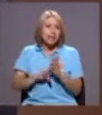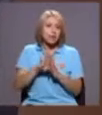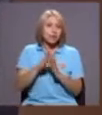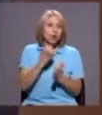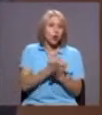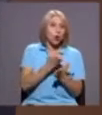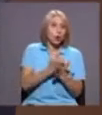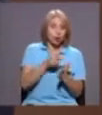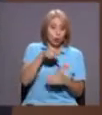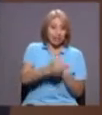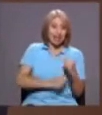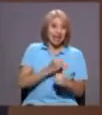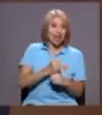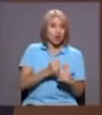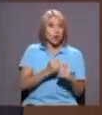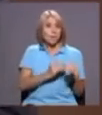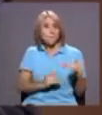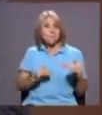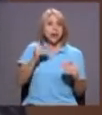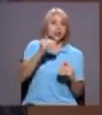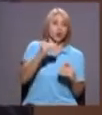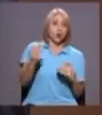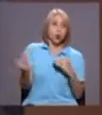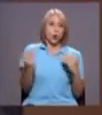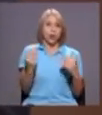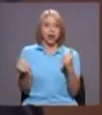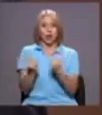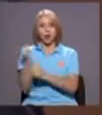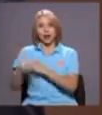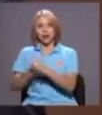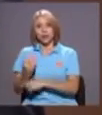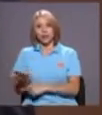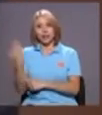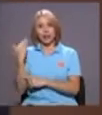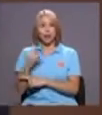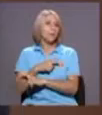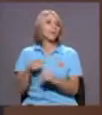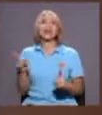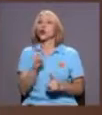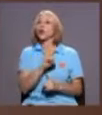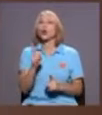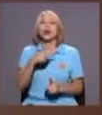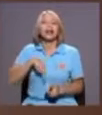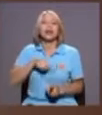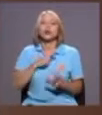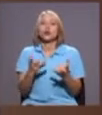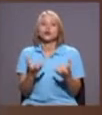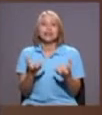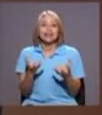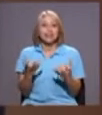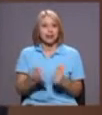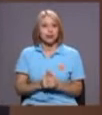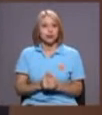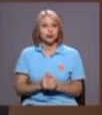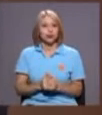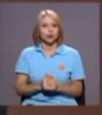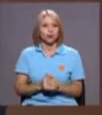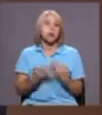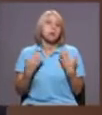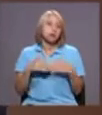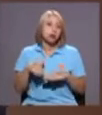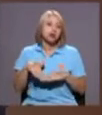este año que el del año anterior, pero obviamente no es el que quisiéramos tener los costarricenses. Sin duda superará